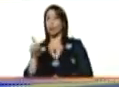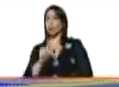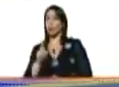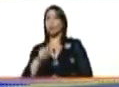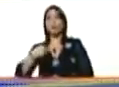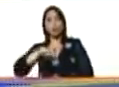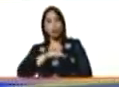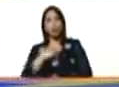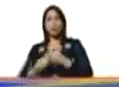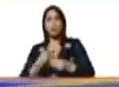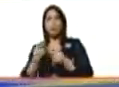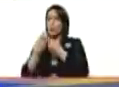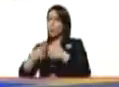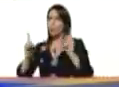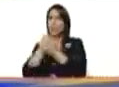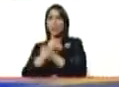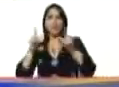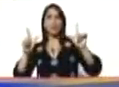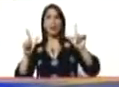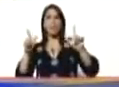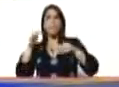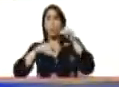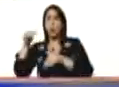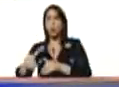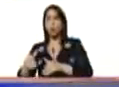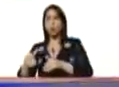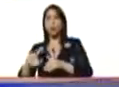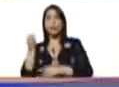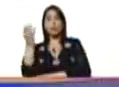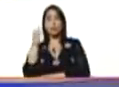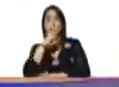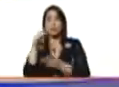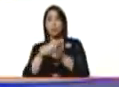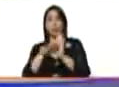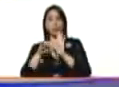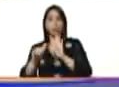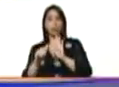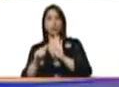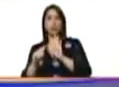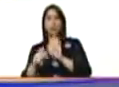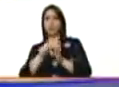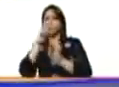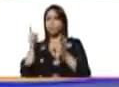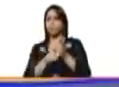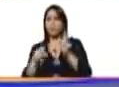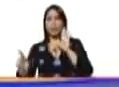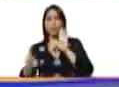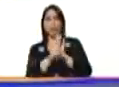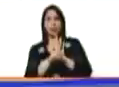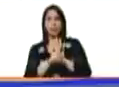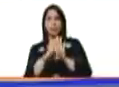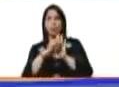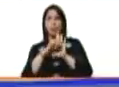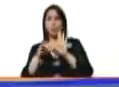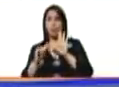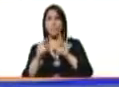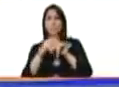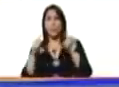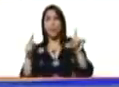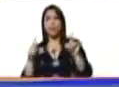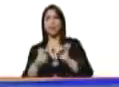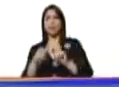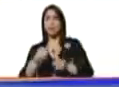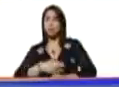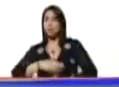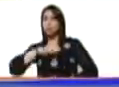voto y una Asamblea Nacional Constituyente absolutamente legítima, constitucional, para llenar el vacío